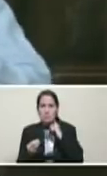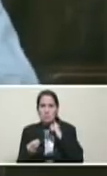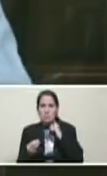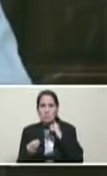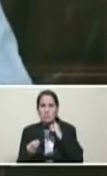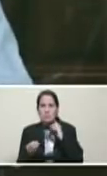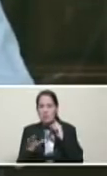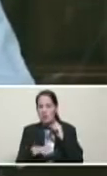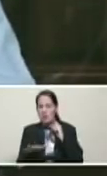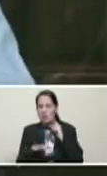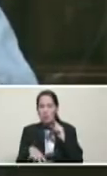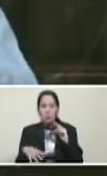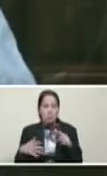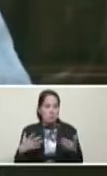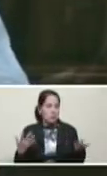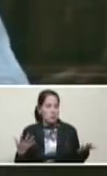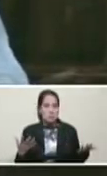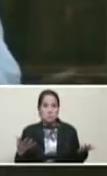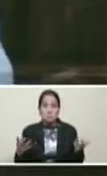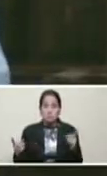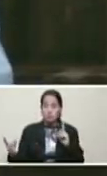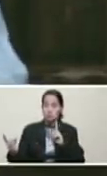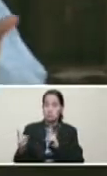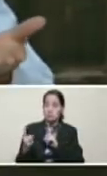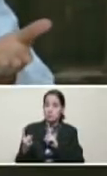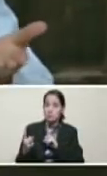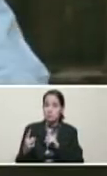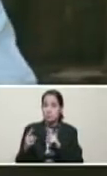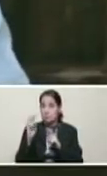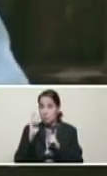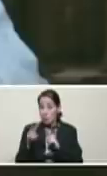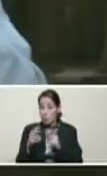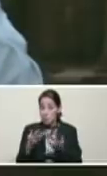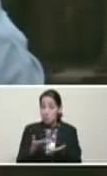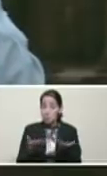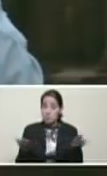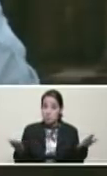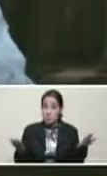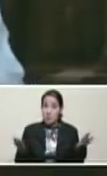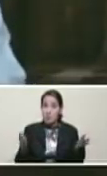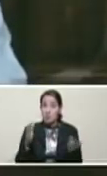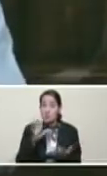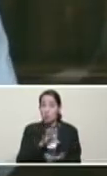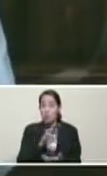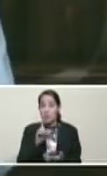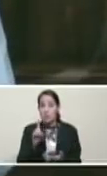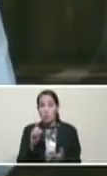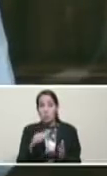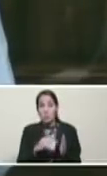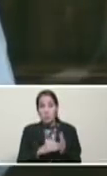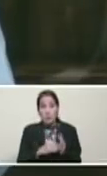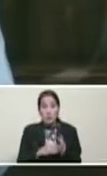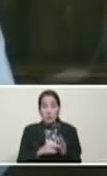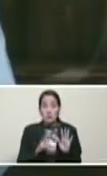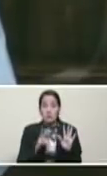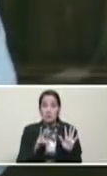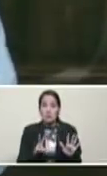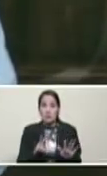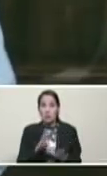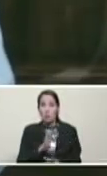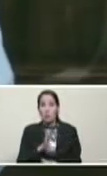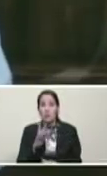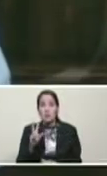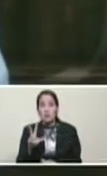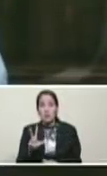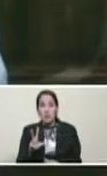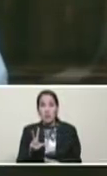sobre el terreno allí lo pongo 51 mil 743